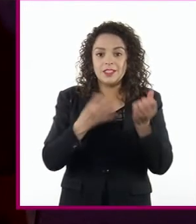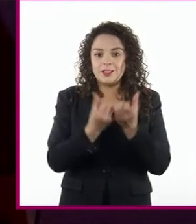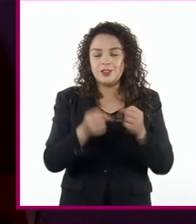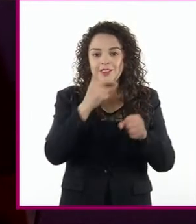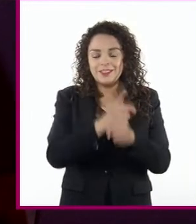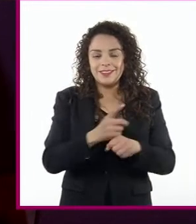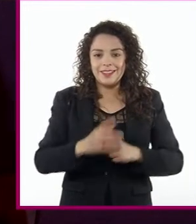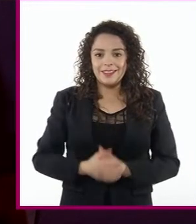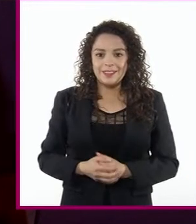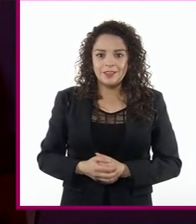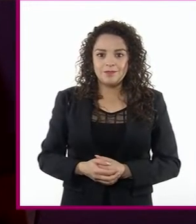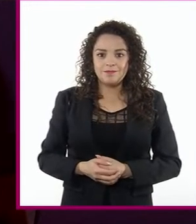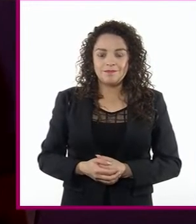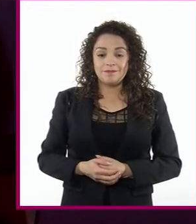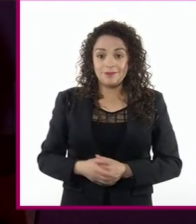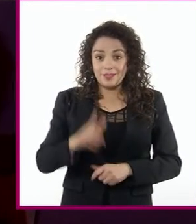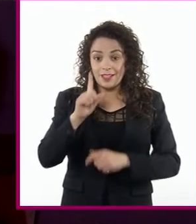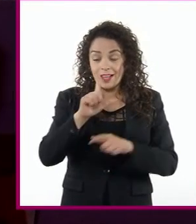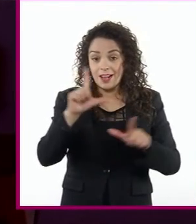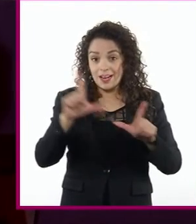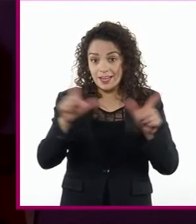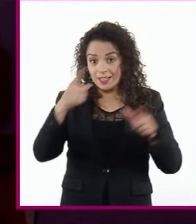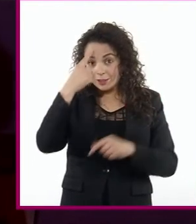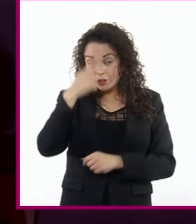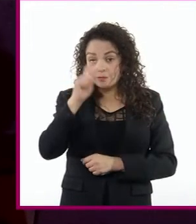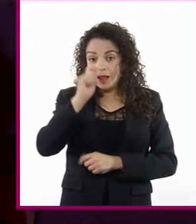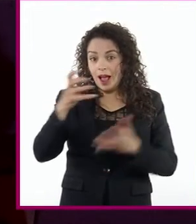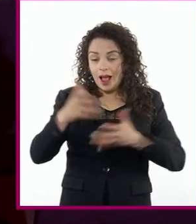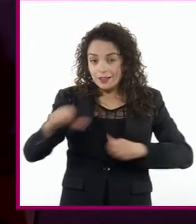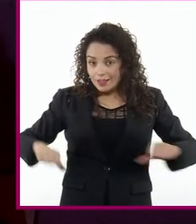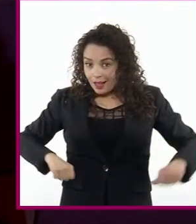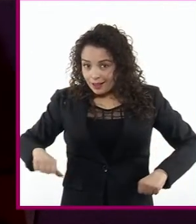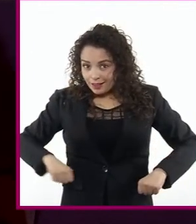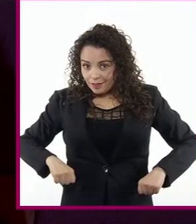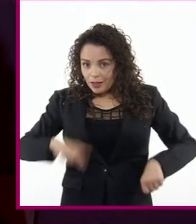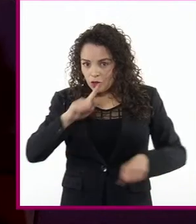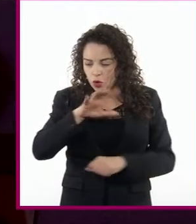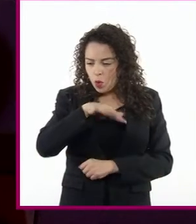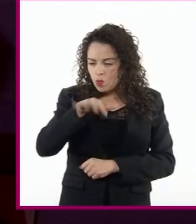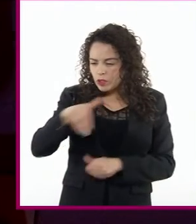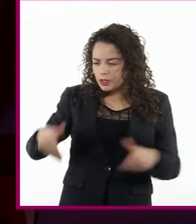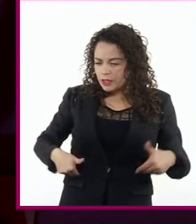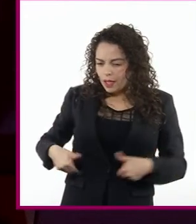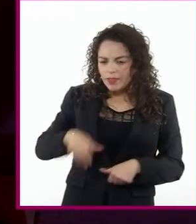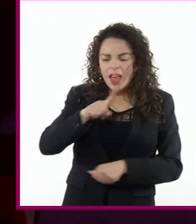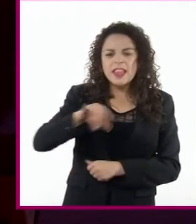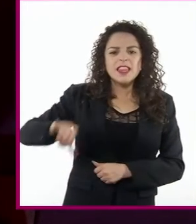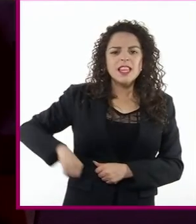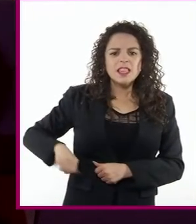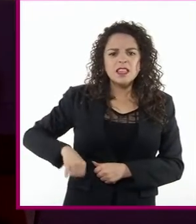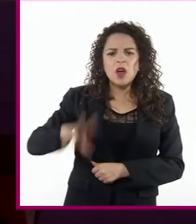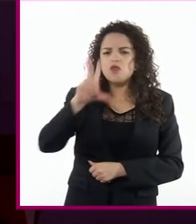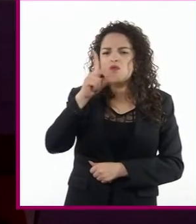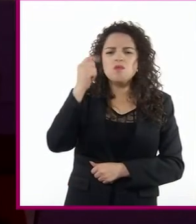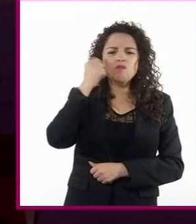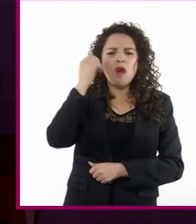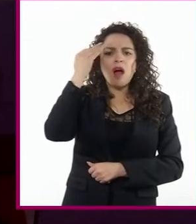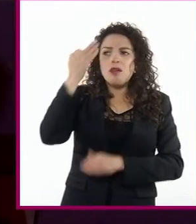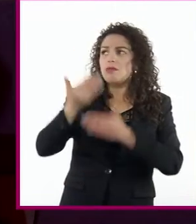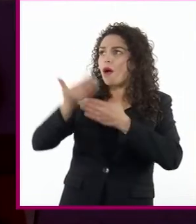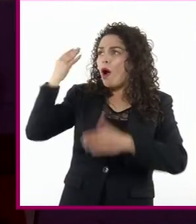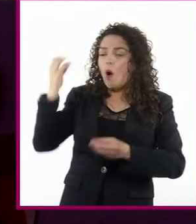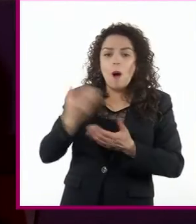¿Listos para enfrentar el reto? Busquen una obra de teatro que les interese, de cualquier época.